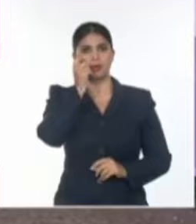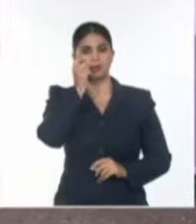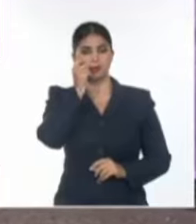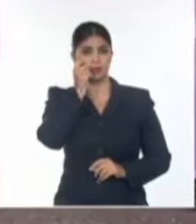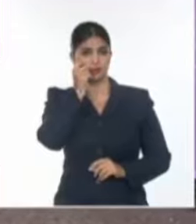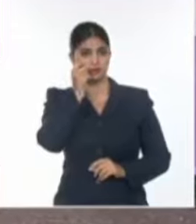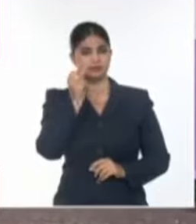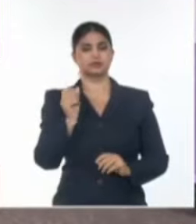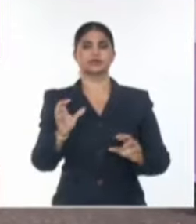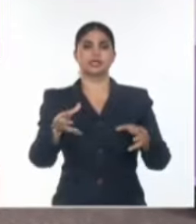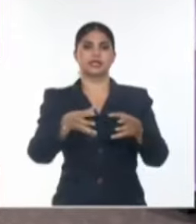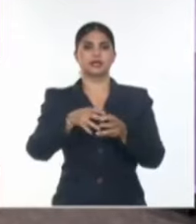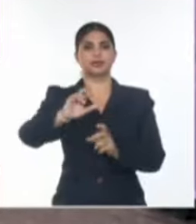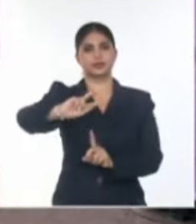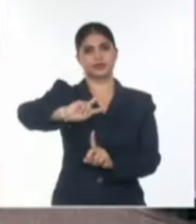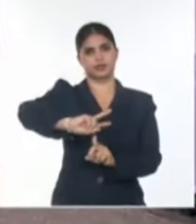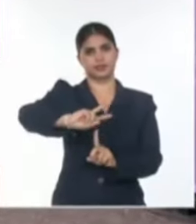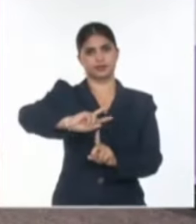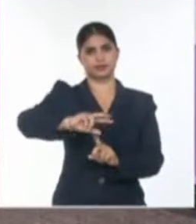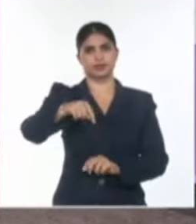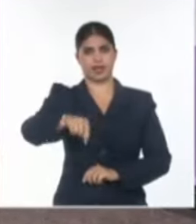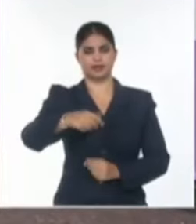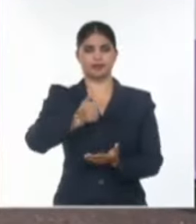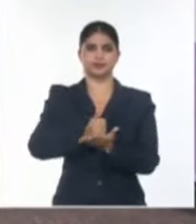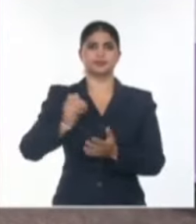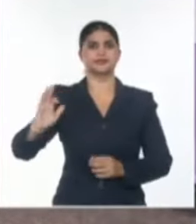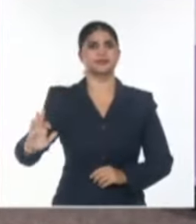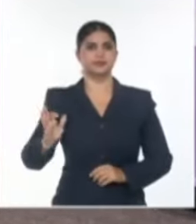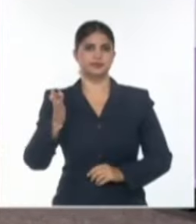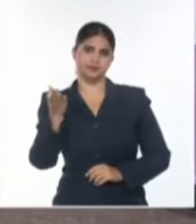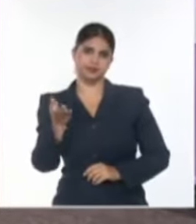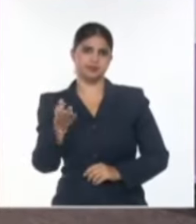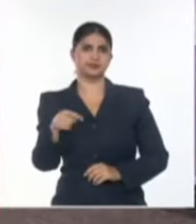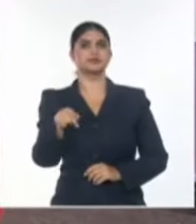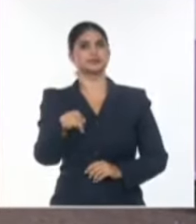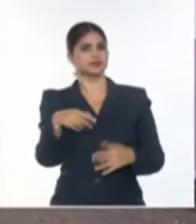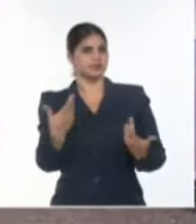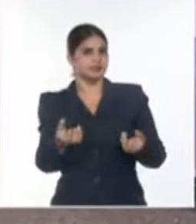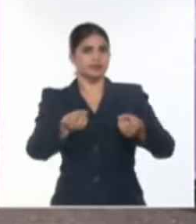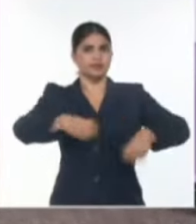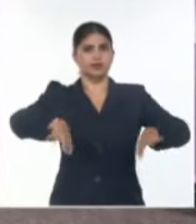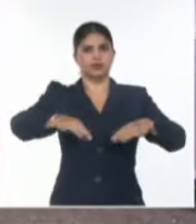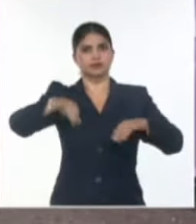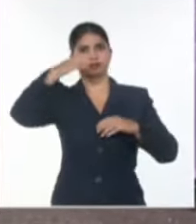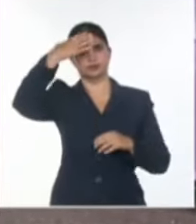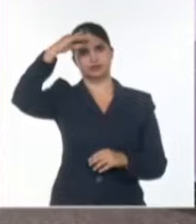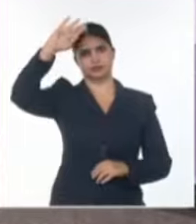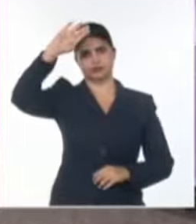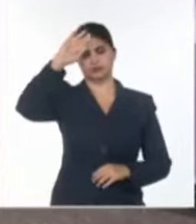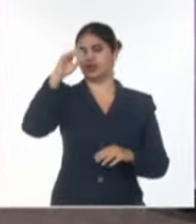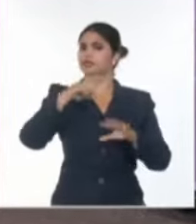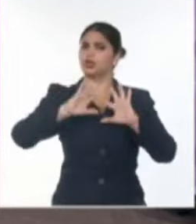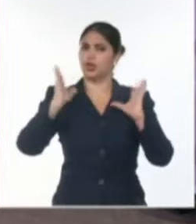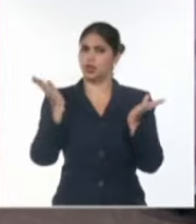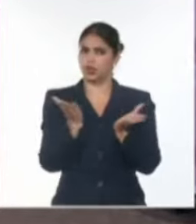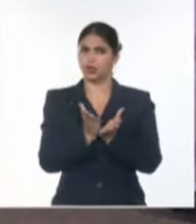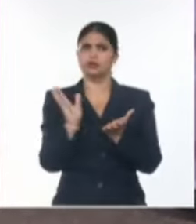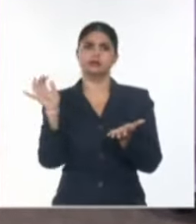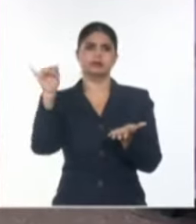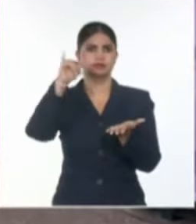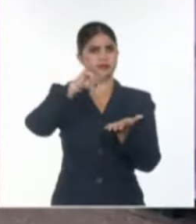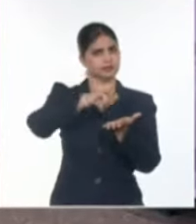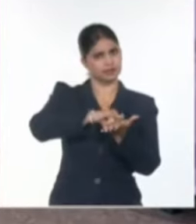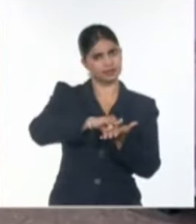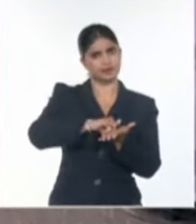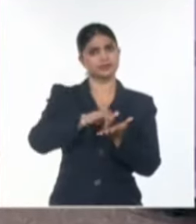de transmisión de la televisión cubana aquí en París sobre los pronósticos de Cuba y también las opciones de que nuestra delegación quede ubicada o